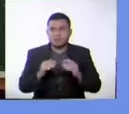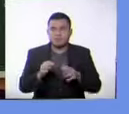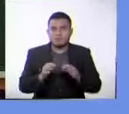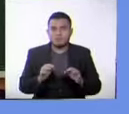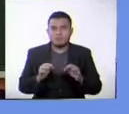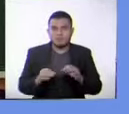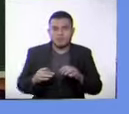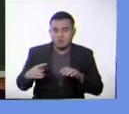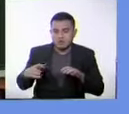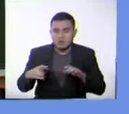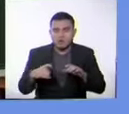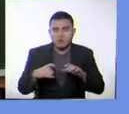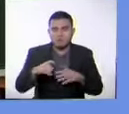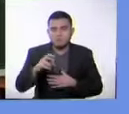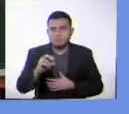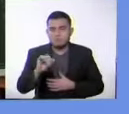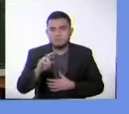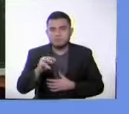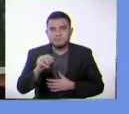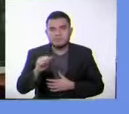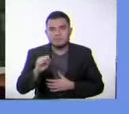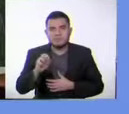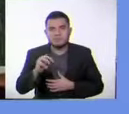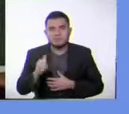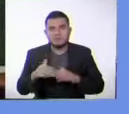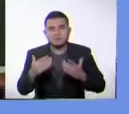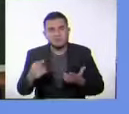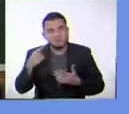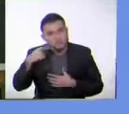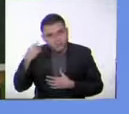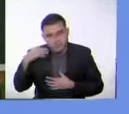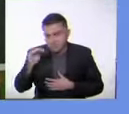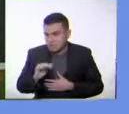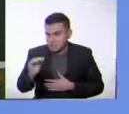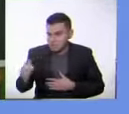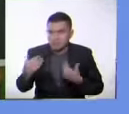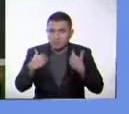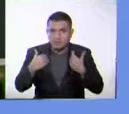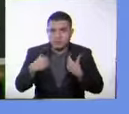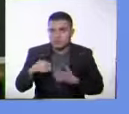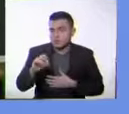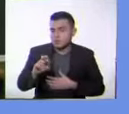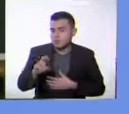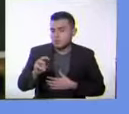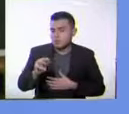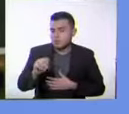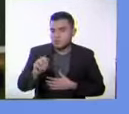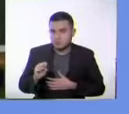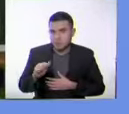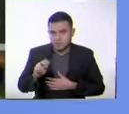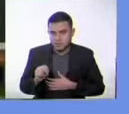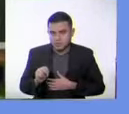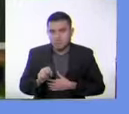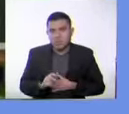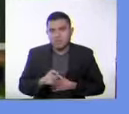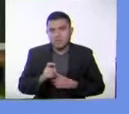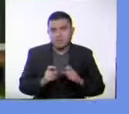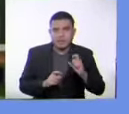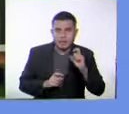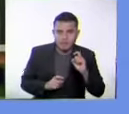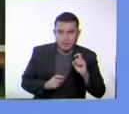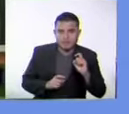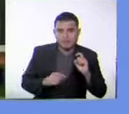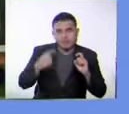cromosomas. Tanto niñas como mujeres poseen cromosomas XX y los niños y